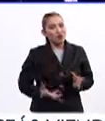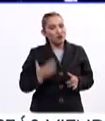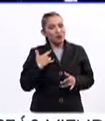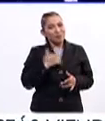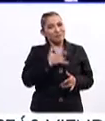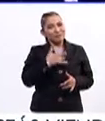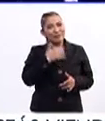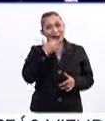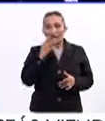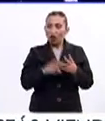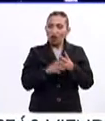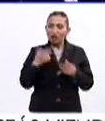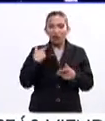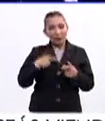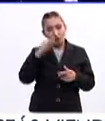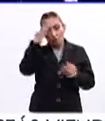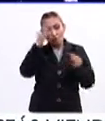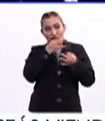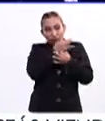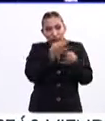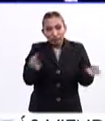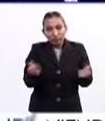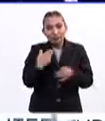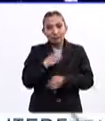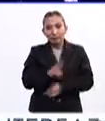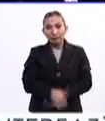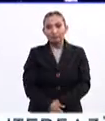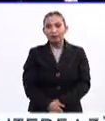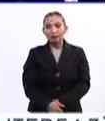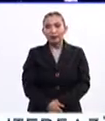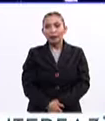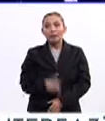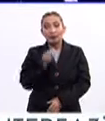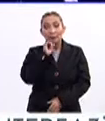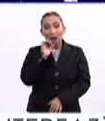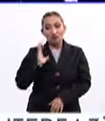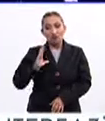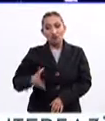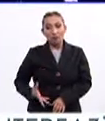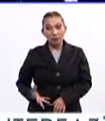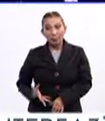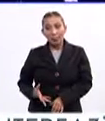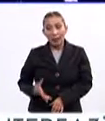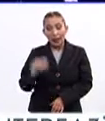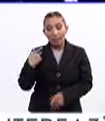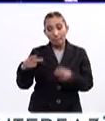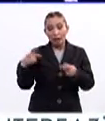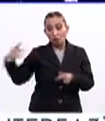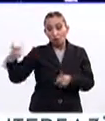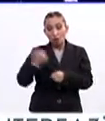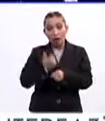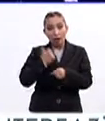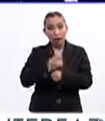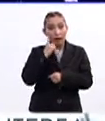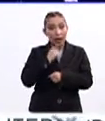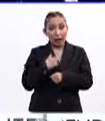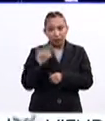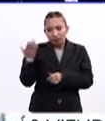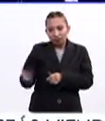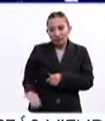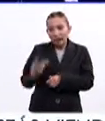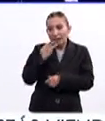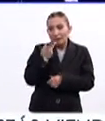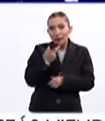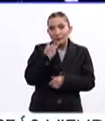orgullo y son cosas que la gente debe conocer, sin duda. Sin duda, pero también llena de mucho orgullo el desarrollo de tu abuela, que en este caso